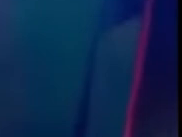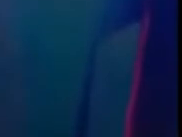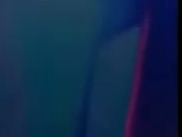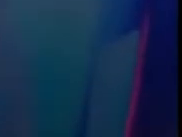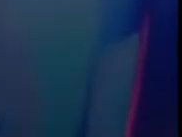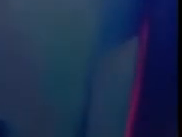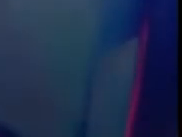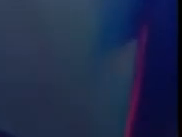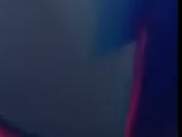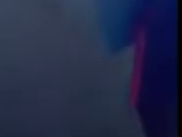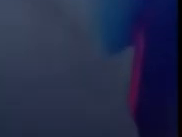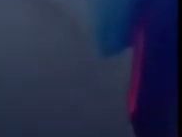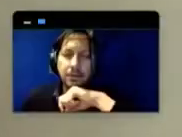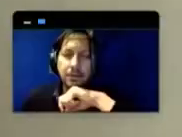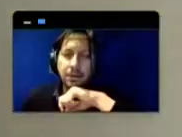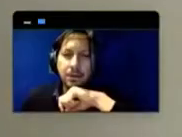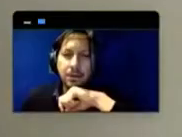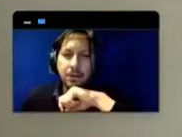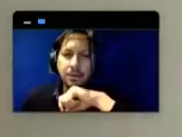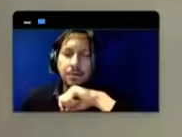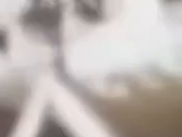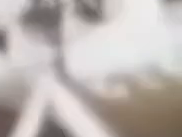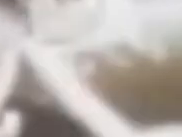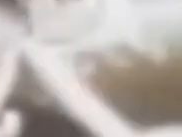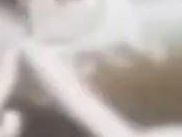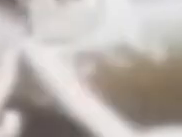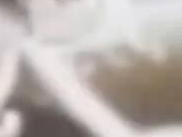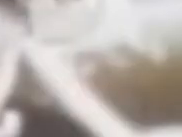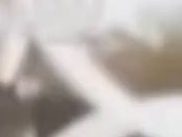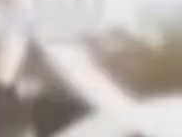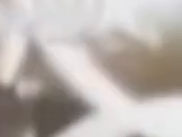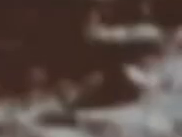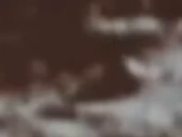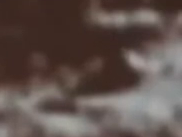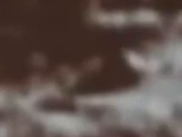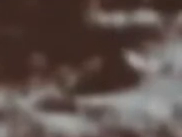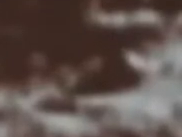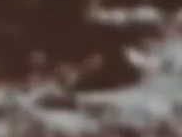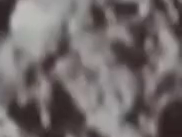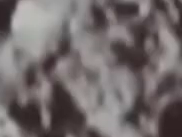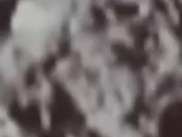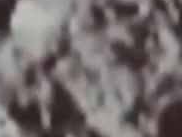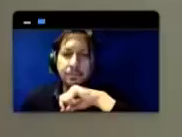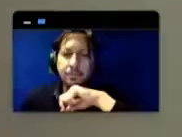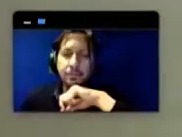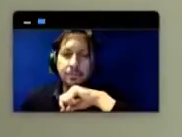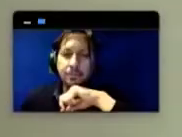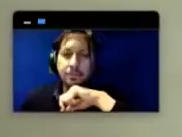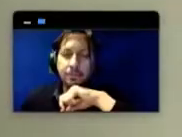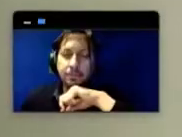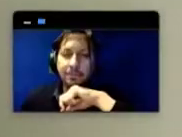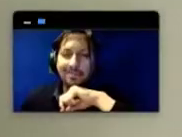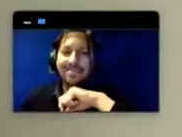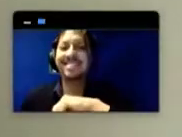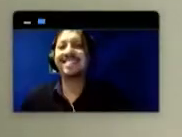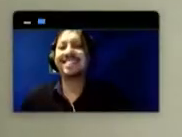que sería un laboratorio de investigación. Ya no es como fueron hace 50 años, que iban, decían un 2x1000